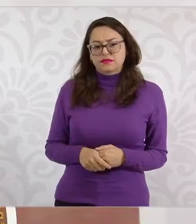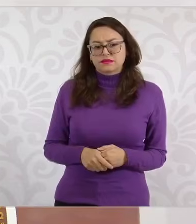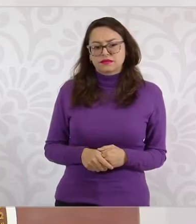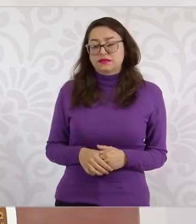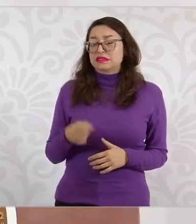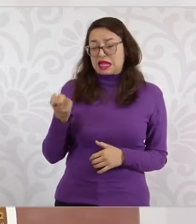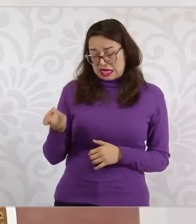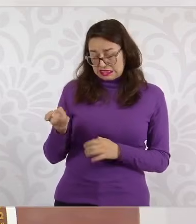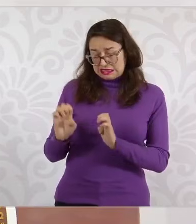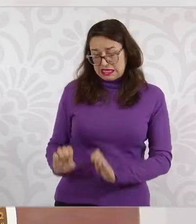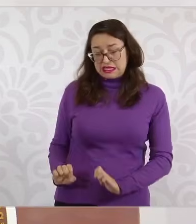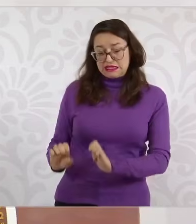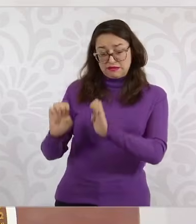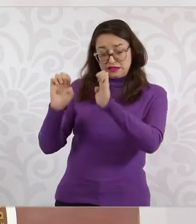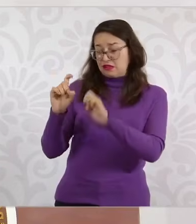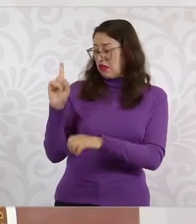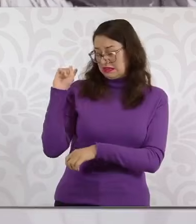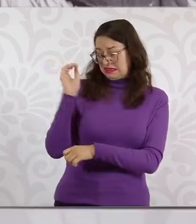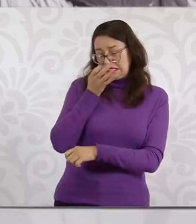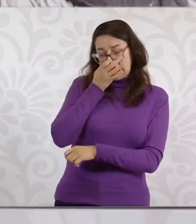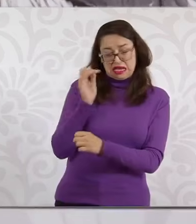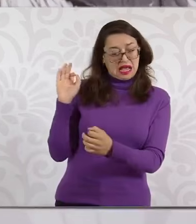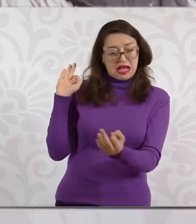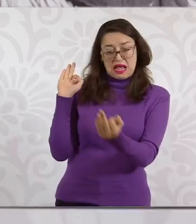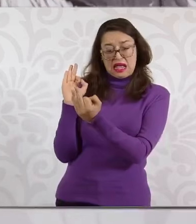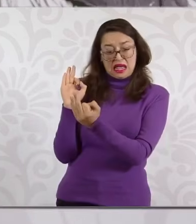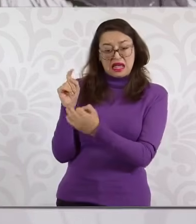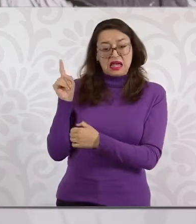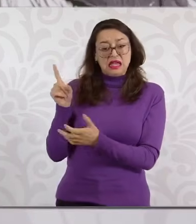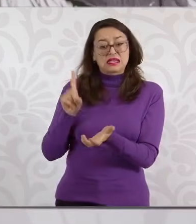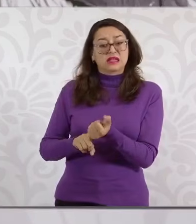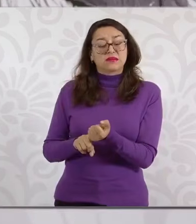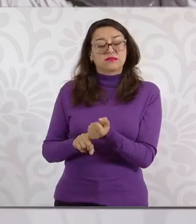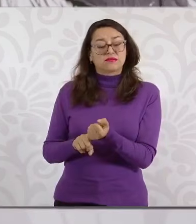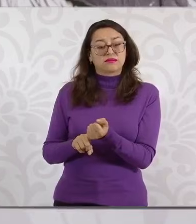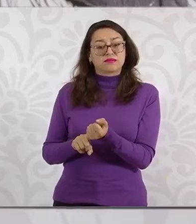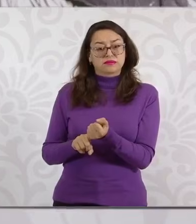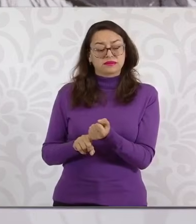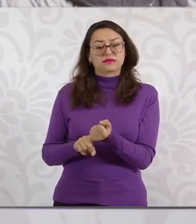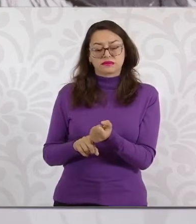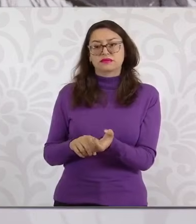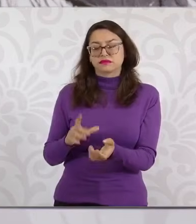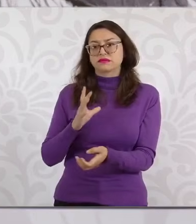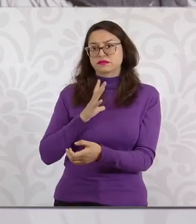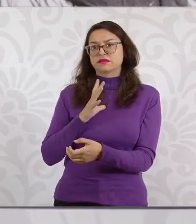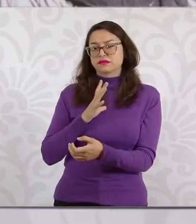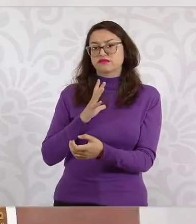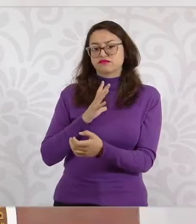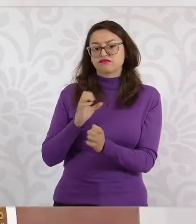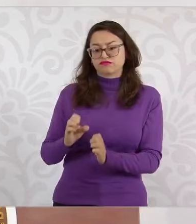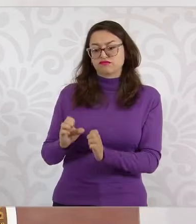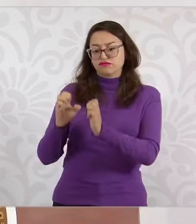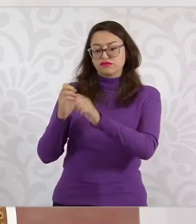Ese edificio está aquí atrás, lo ocupaban familias. No